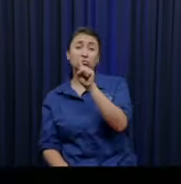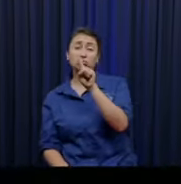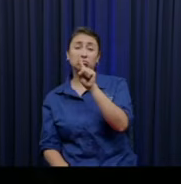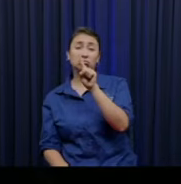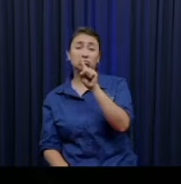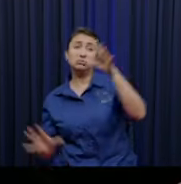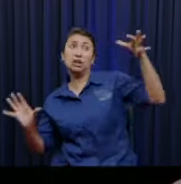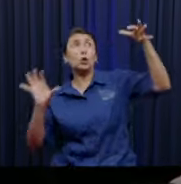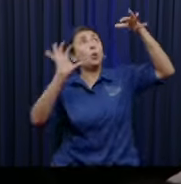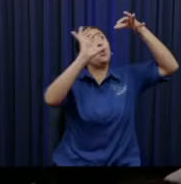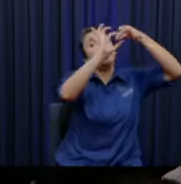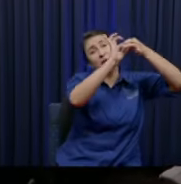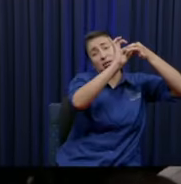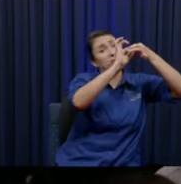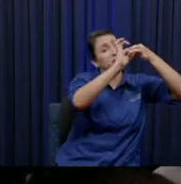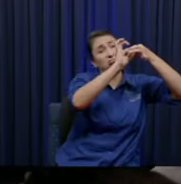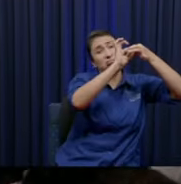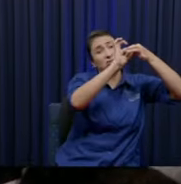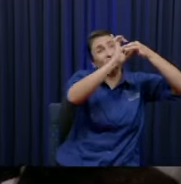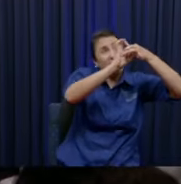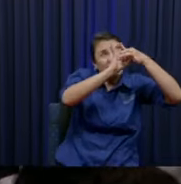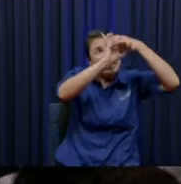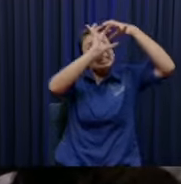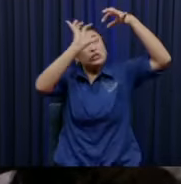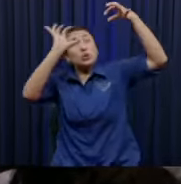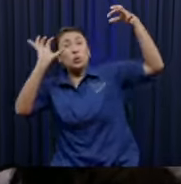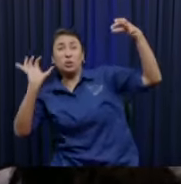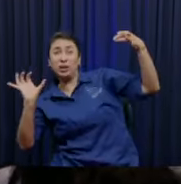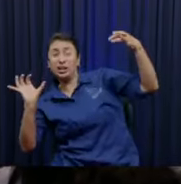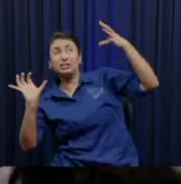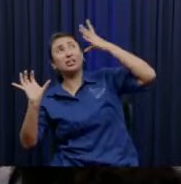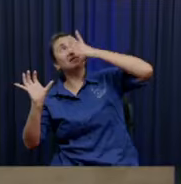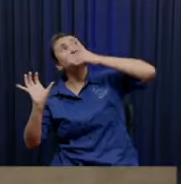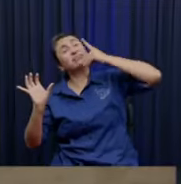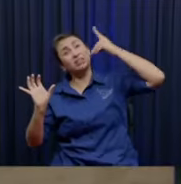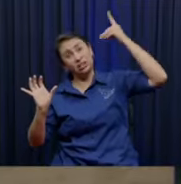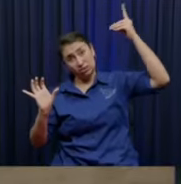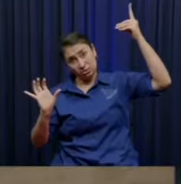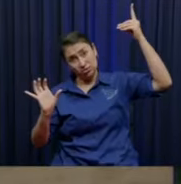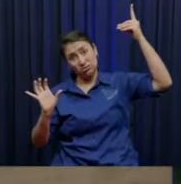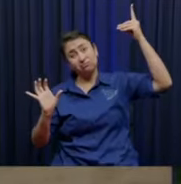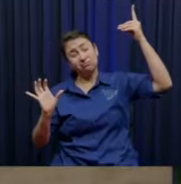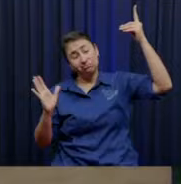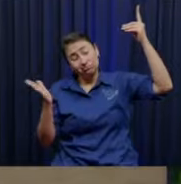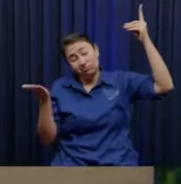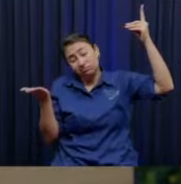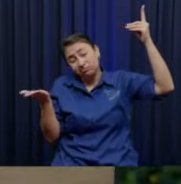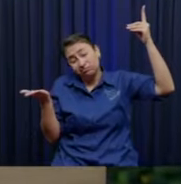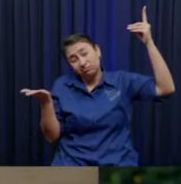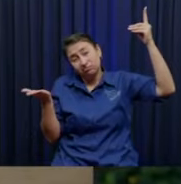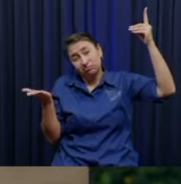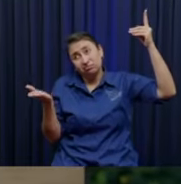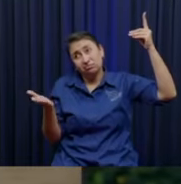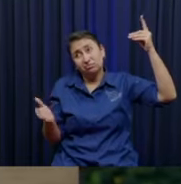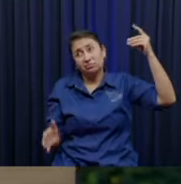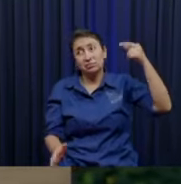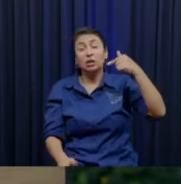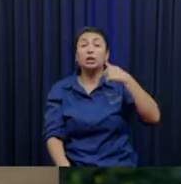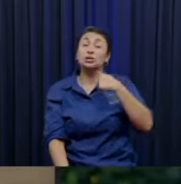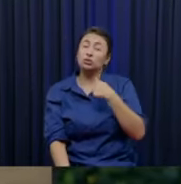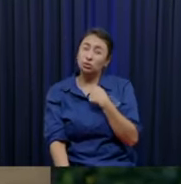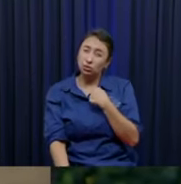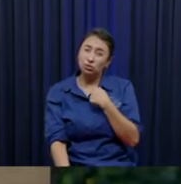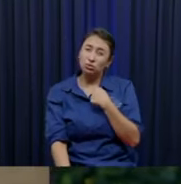yo. Pero coincido con ellos. Yo pienso que yo